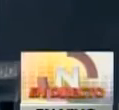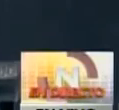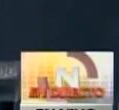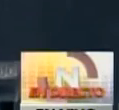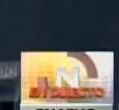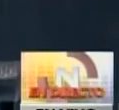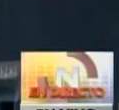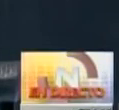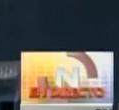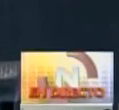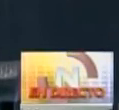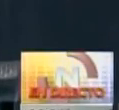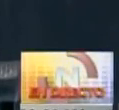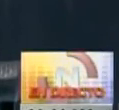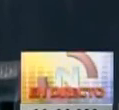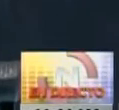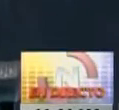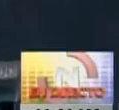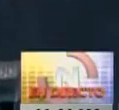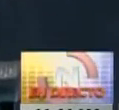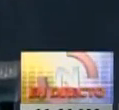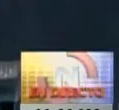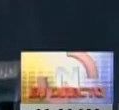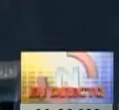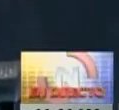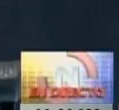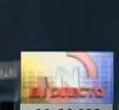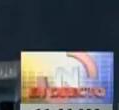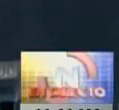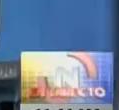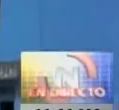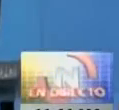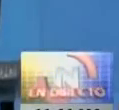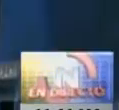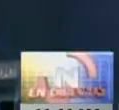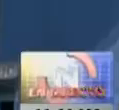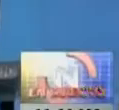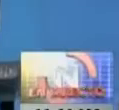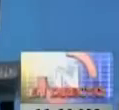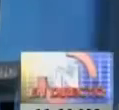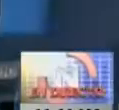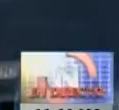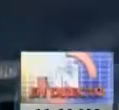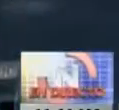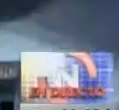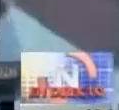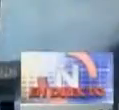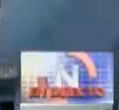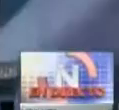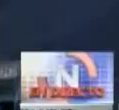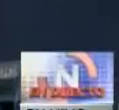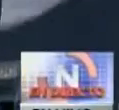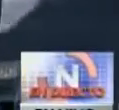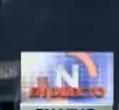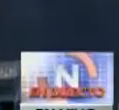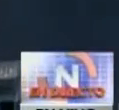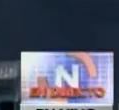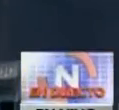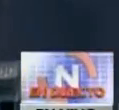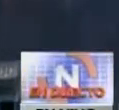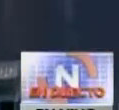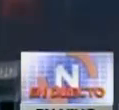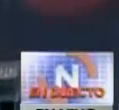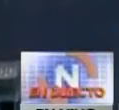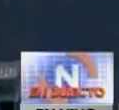Ahora hacemos un nuevo contacto, pero con Rodicial y Cárdenas. Ella se encuentra en el cuartel de La Montaña, donde a esta hora se realiza el conversatorio Un